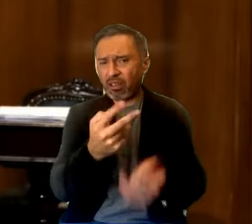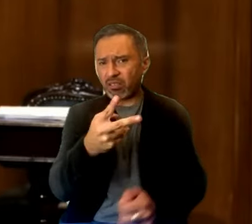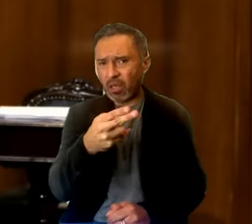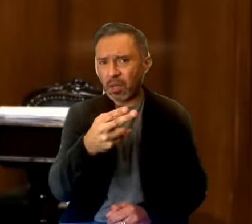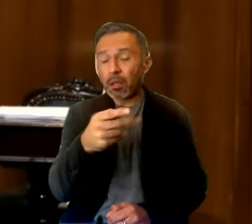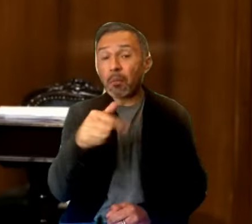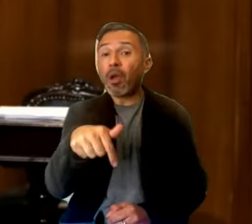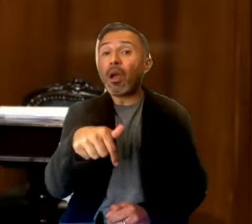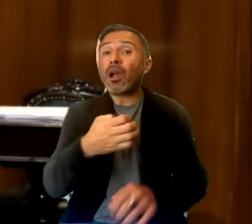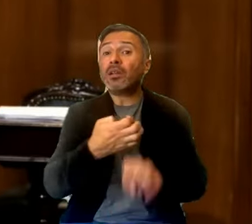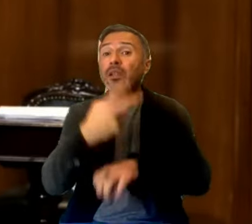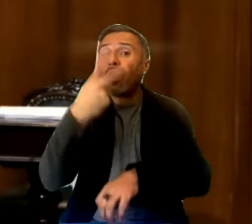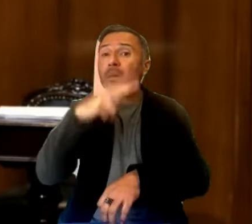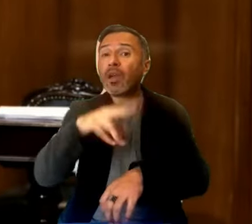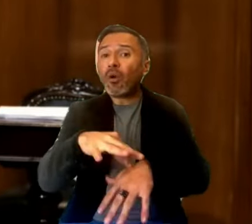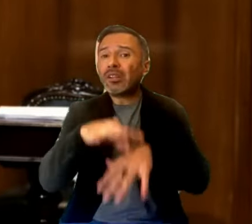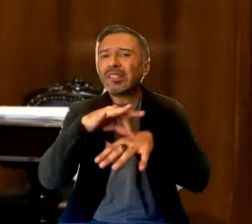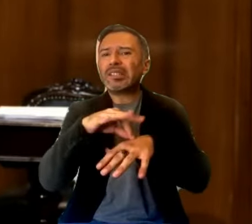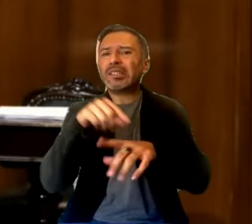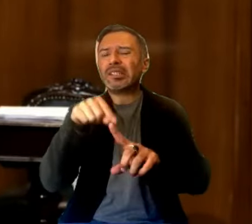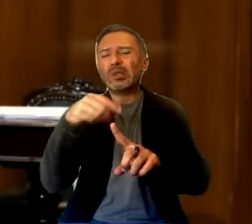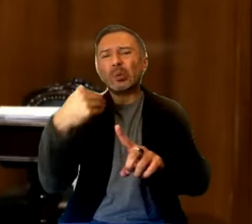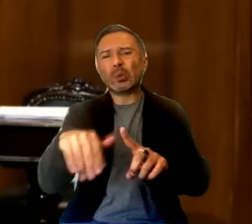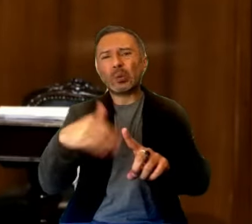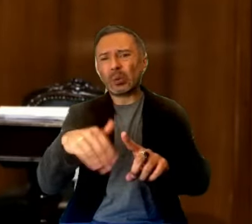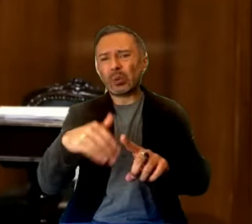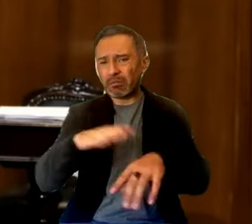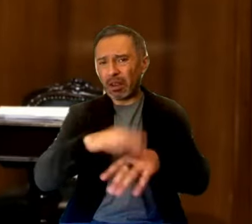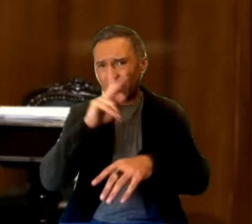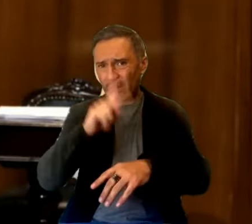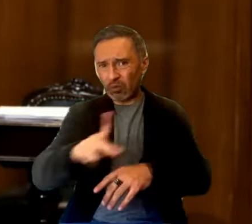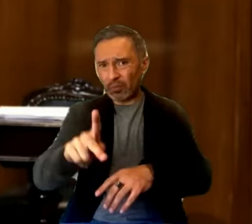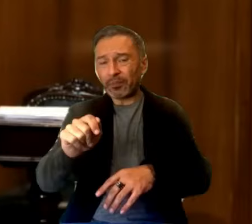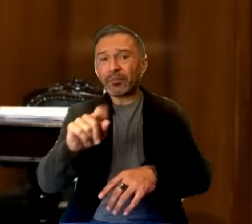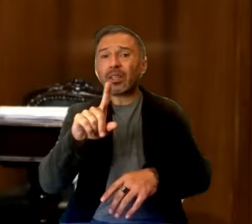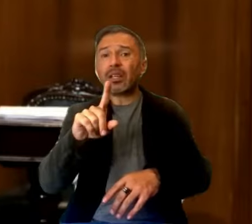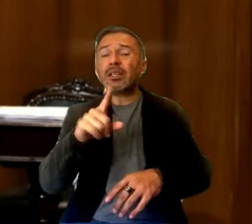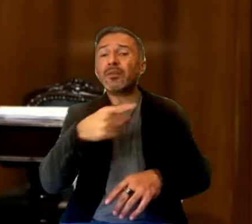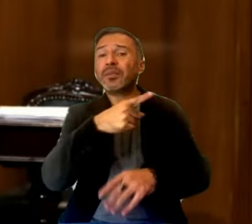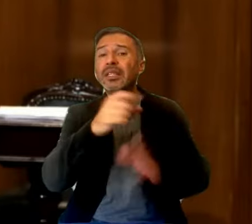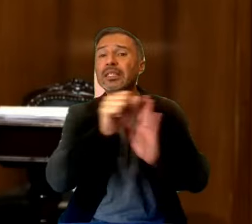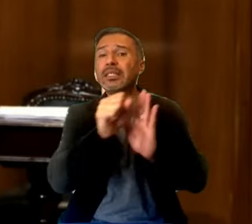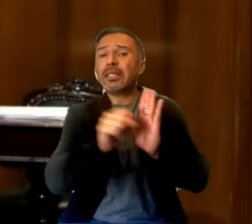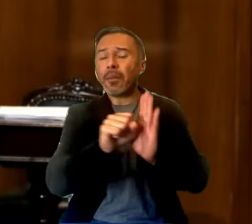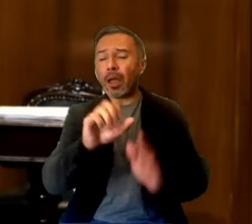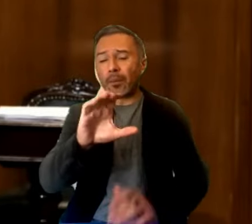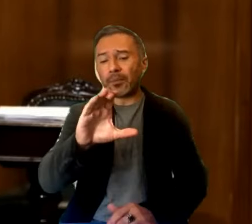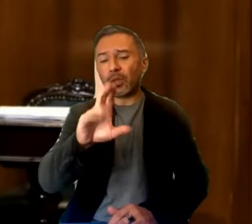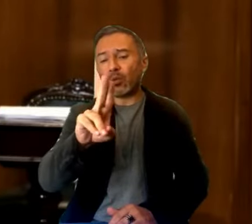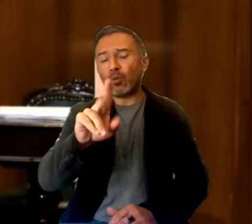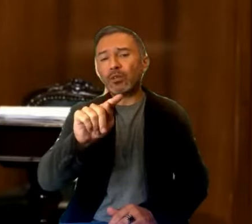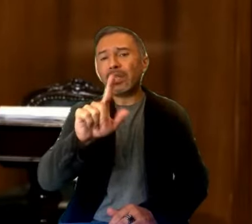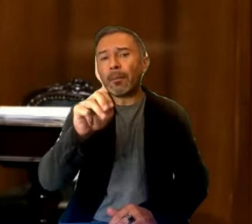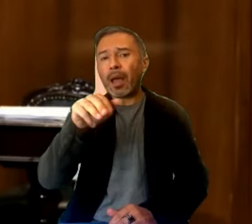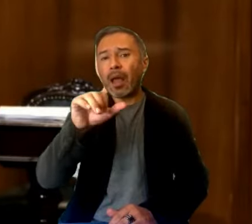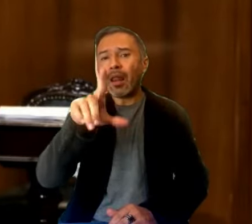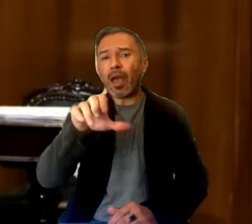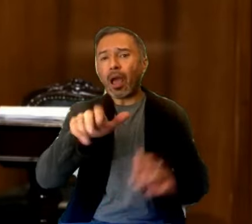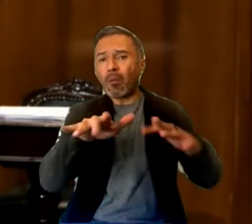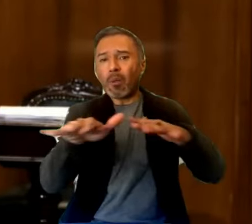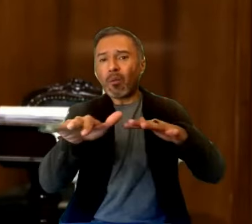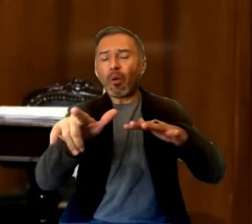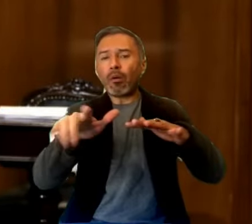ha ido bajando los niveles de agua en el sistema Cutzamala. Cada vez hay que perforar